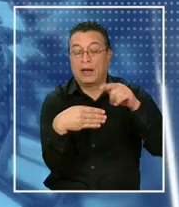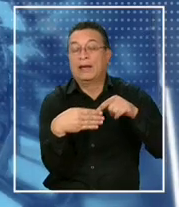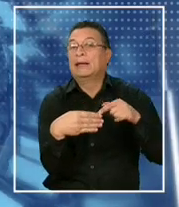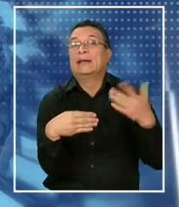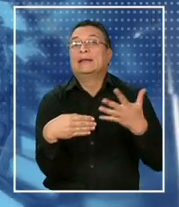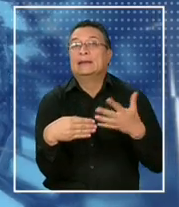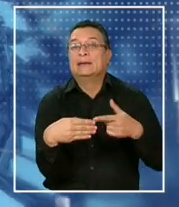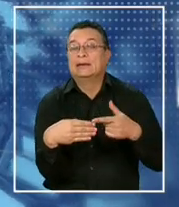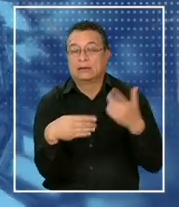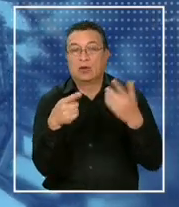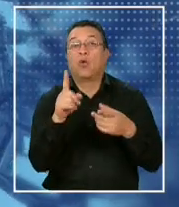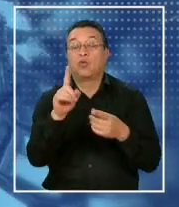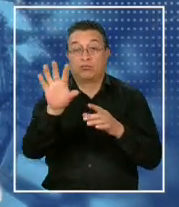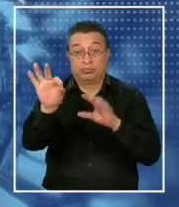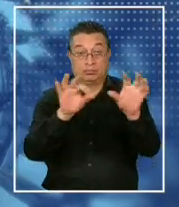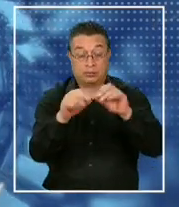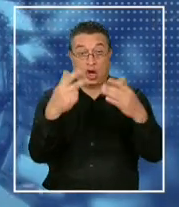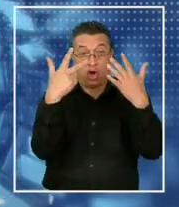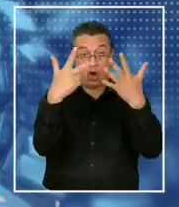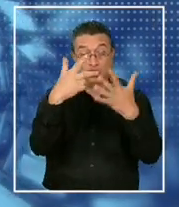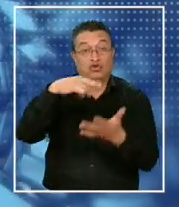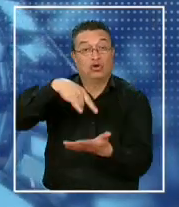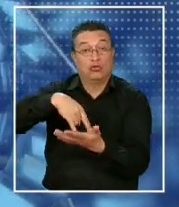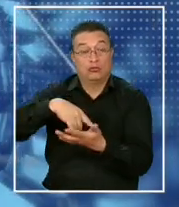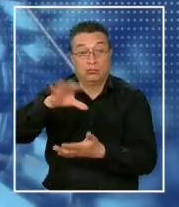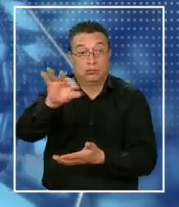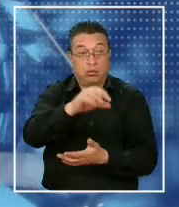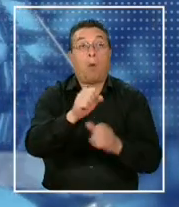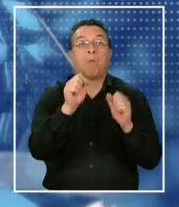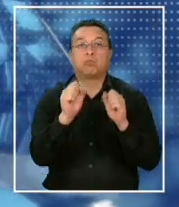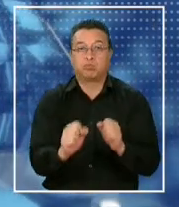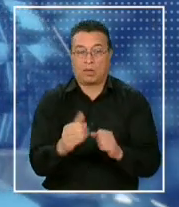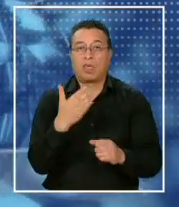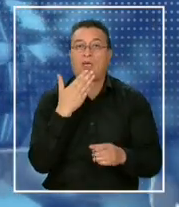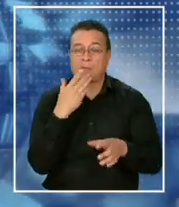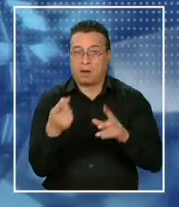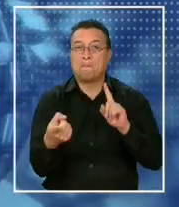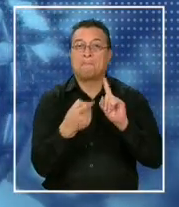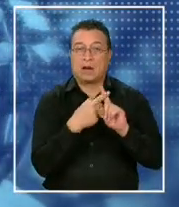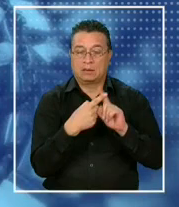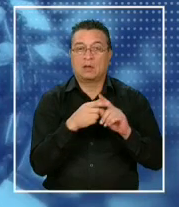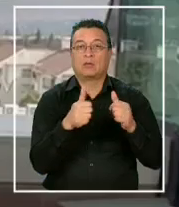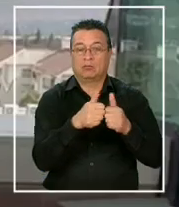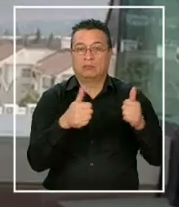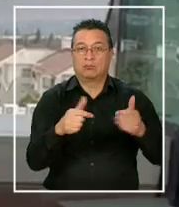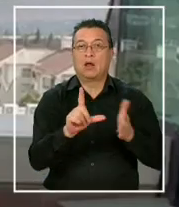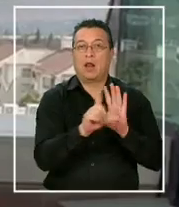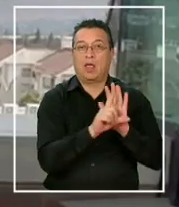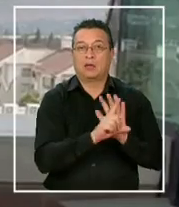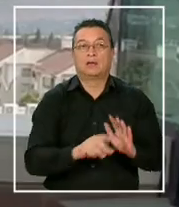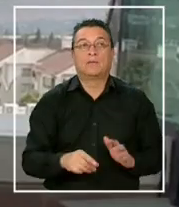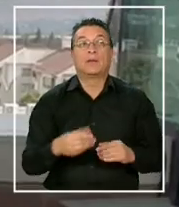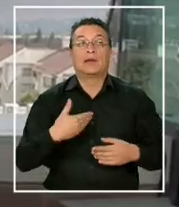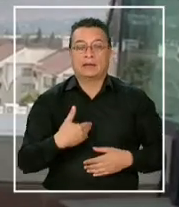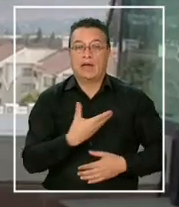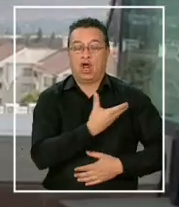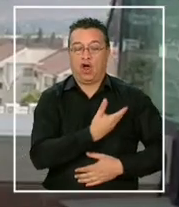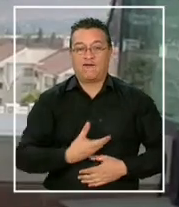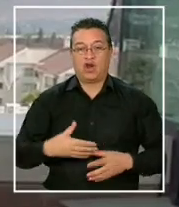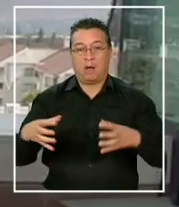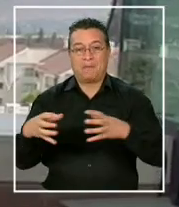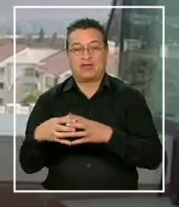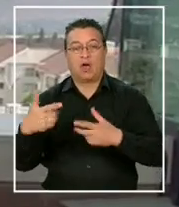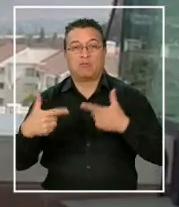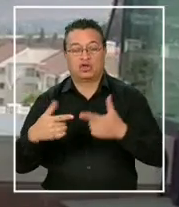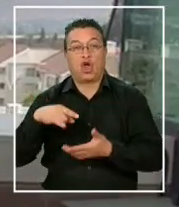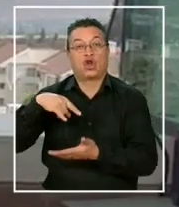propone que si un partido logra elegir 8 parlamentarios, también podría tener la participación en el legislativo. Queremos un gobierno de partidos en